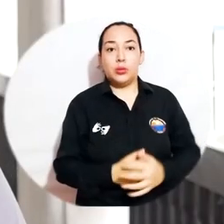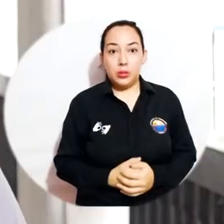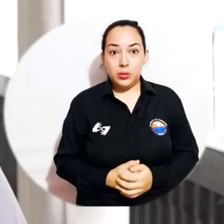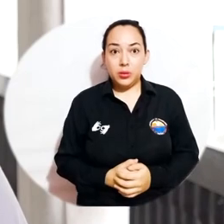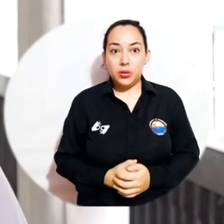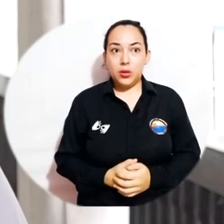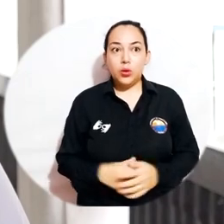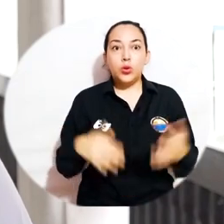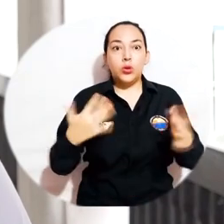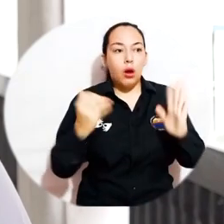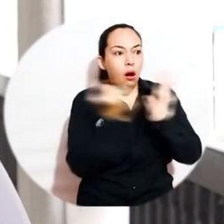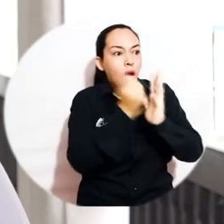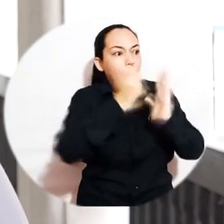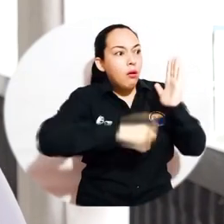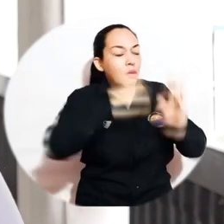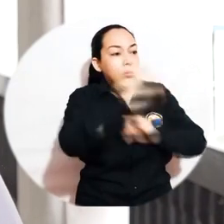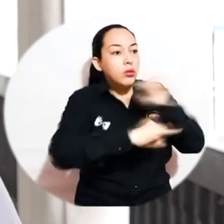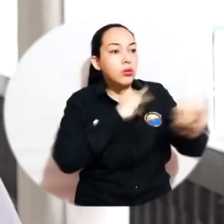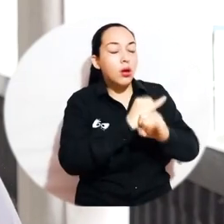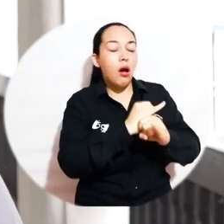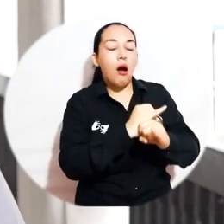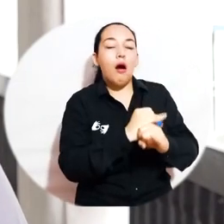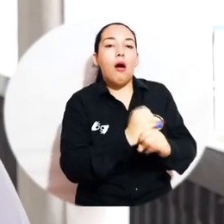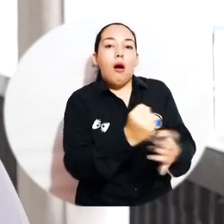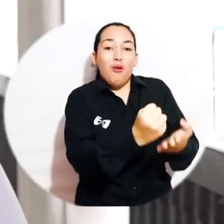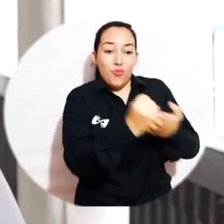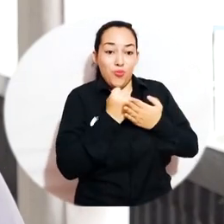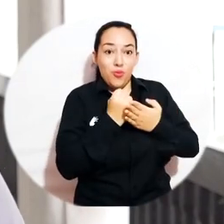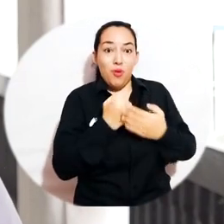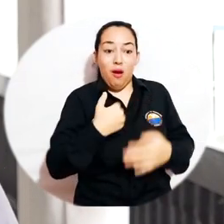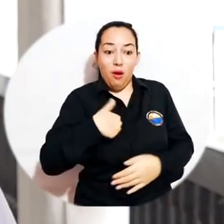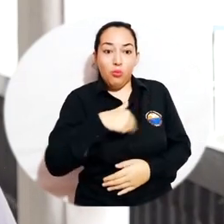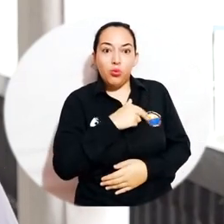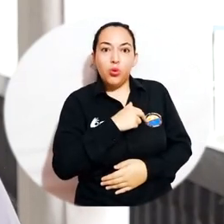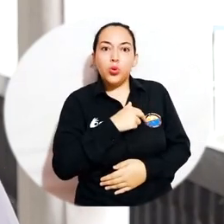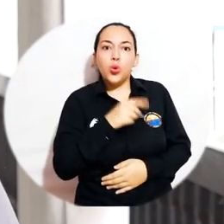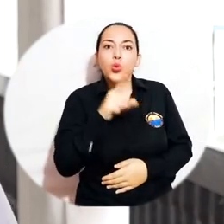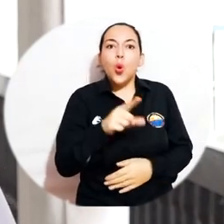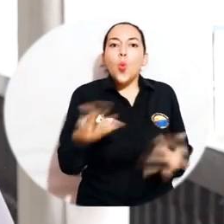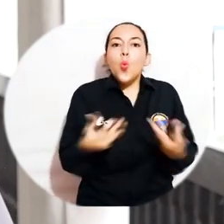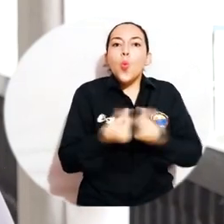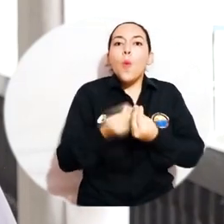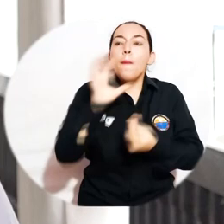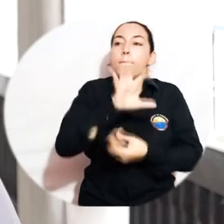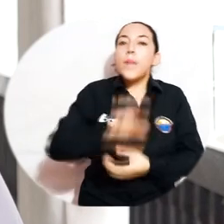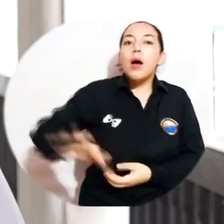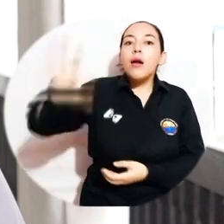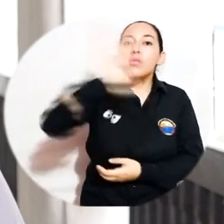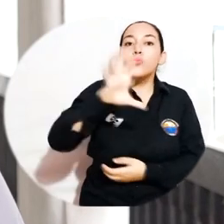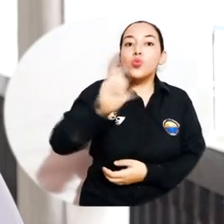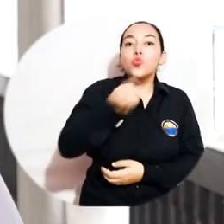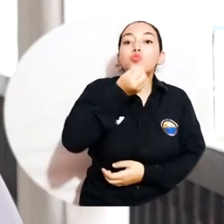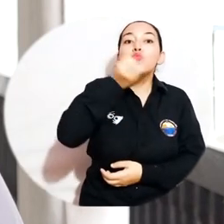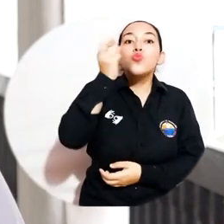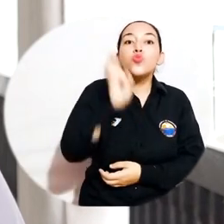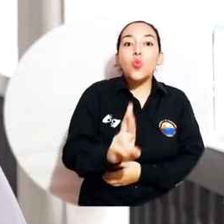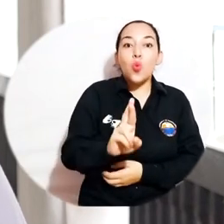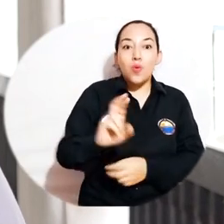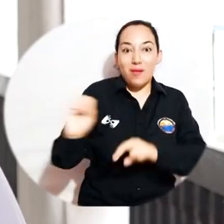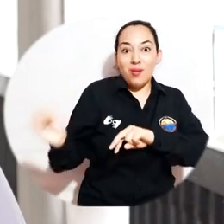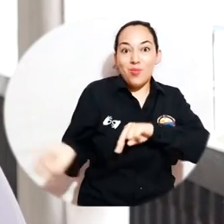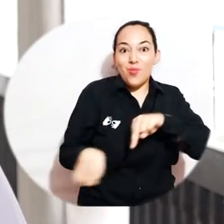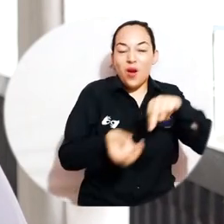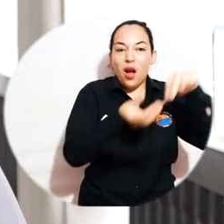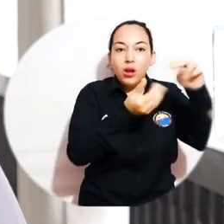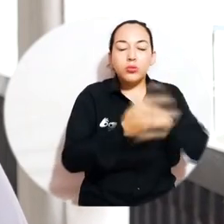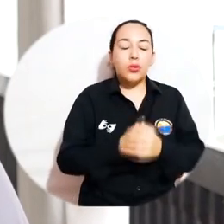acreditados internacionalmente nos permite como programa pertenecer a un grupo de países del mercado sur educativo,